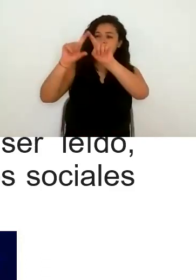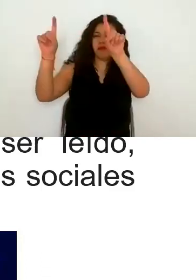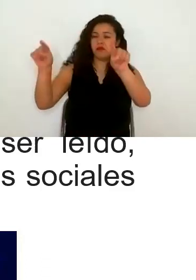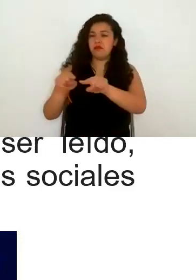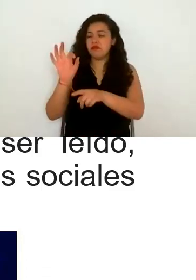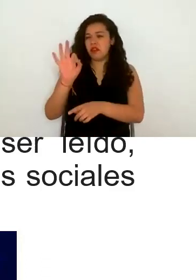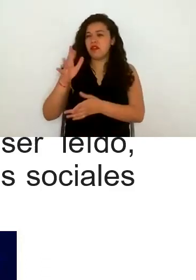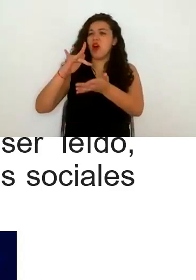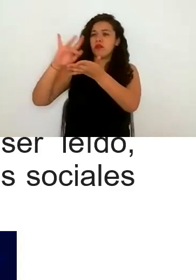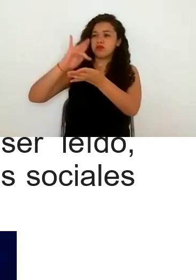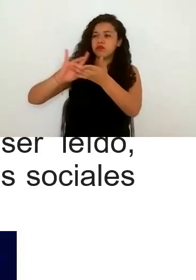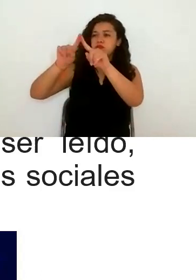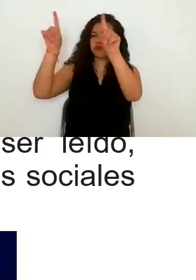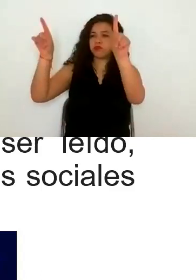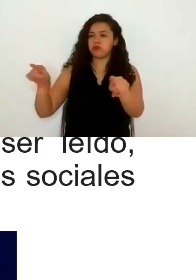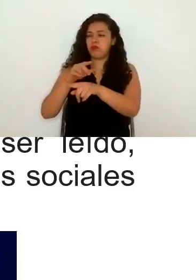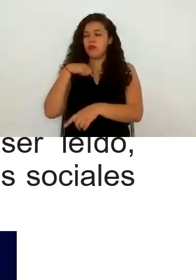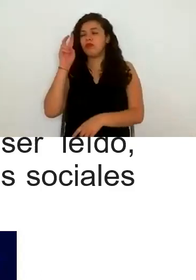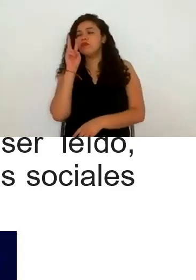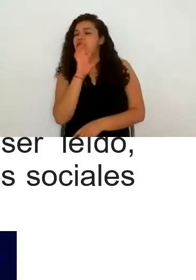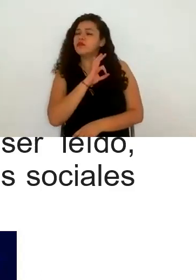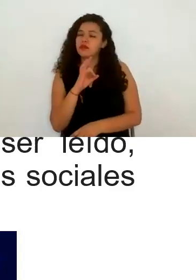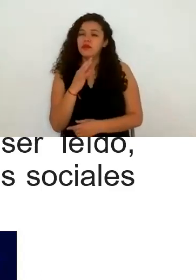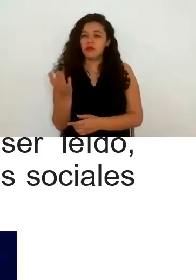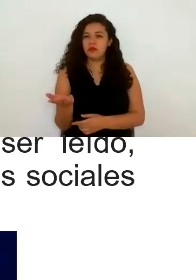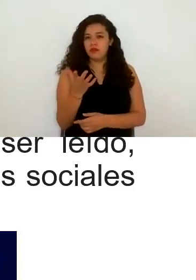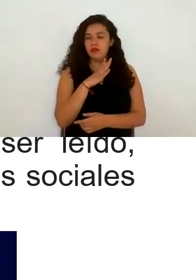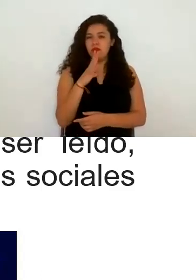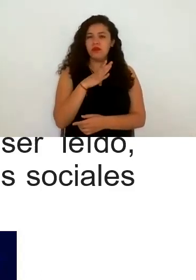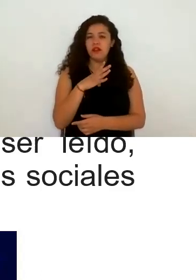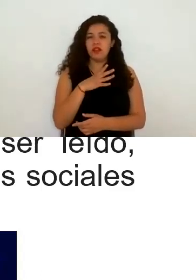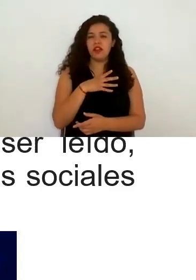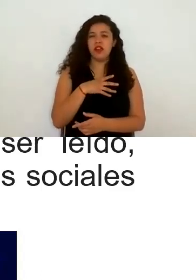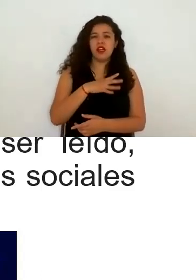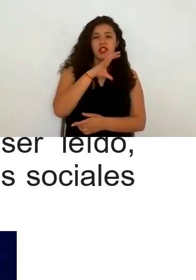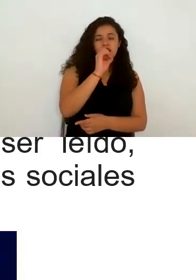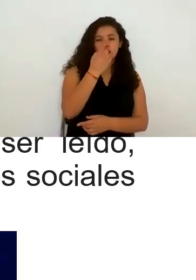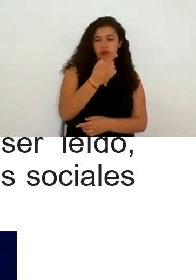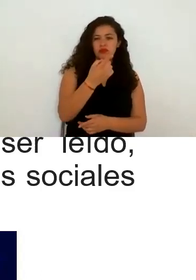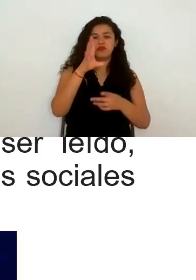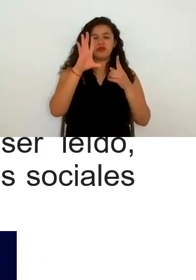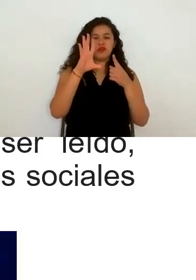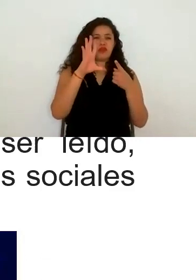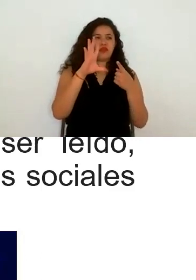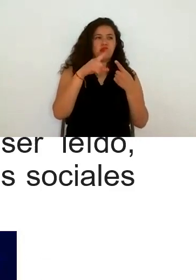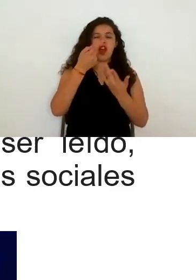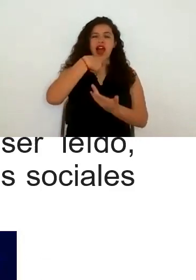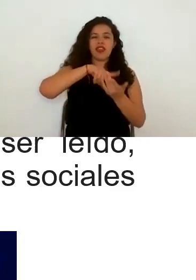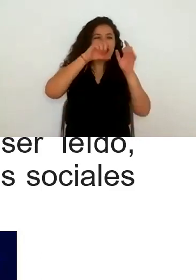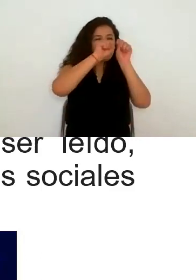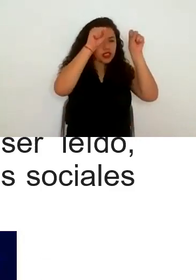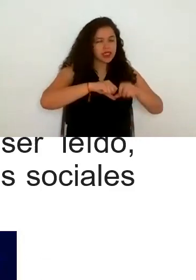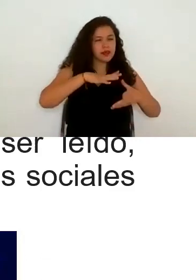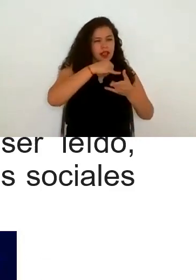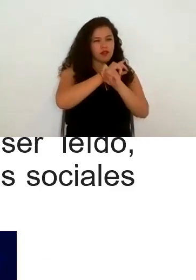una tableta, y pues tenemos un código binario, ¿no? Ceros y unos y toda la información que